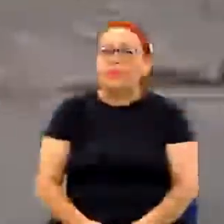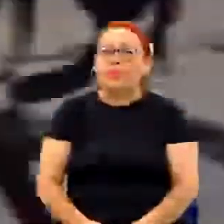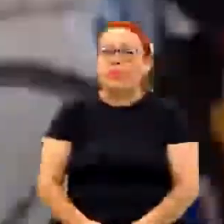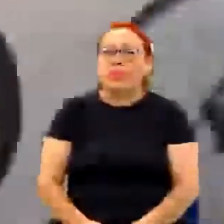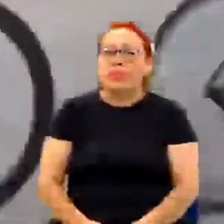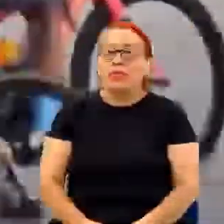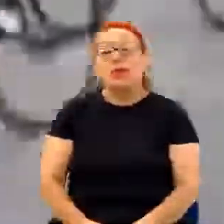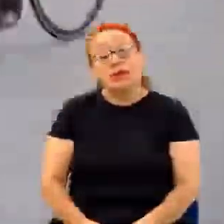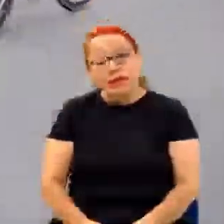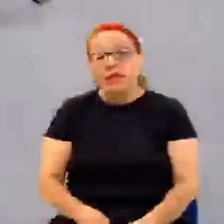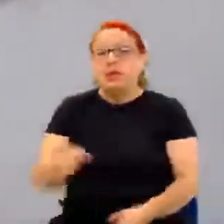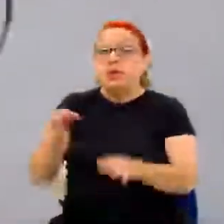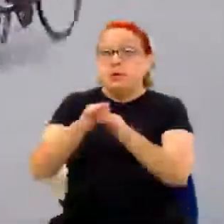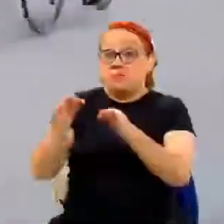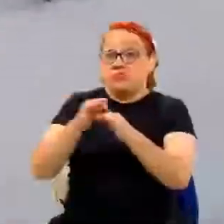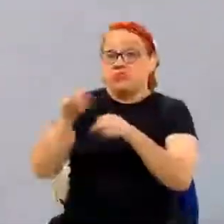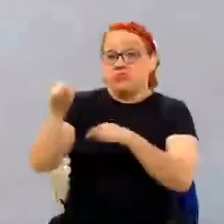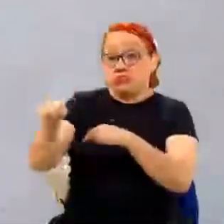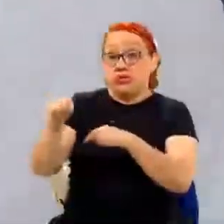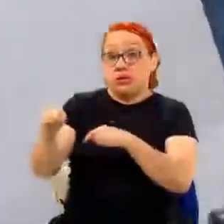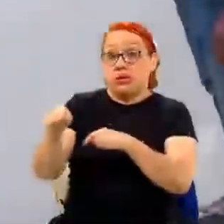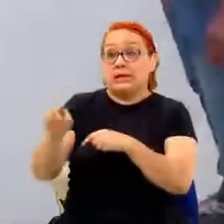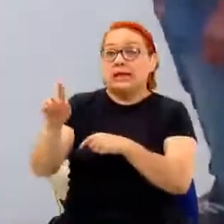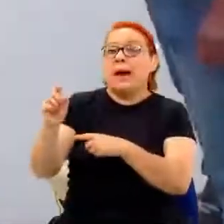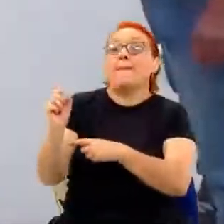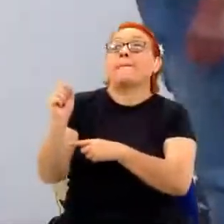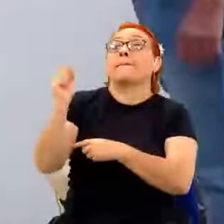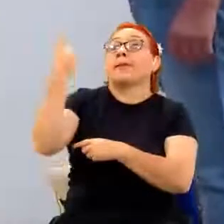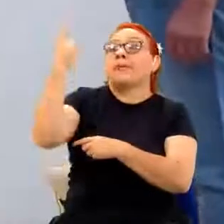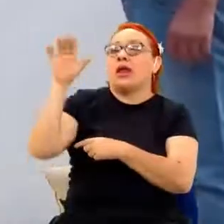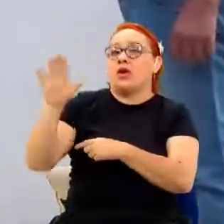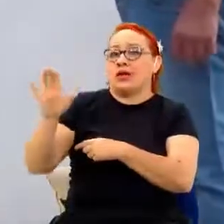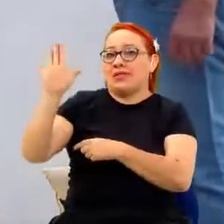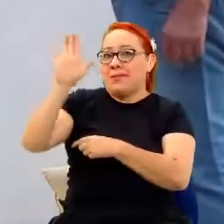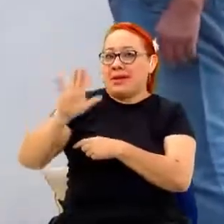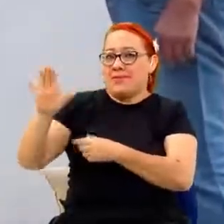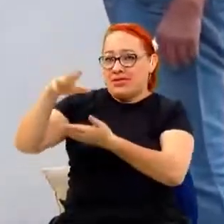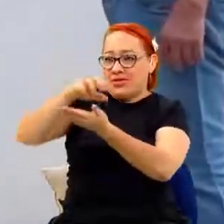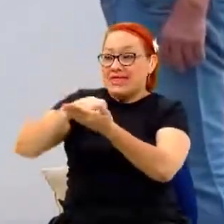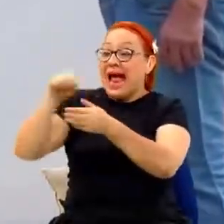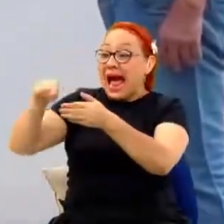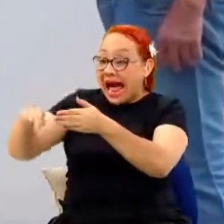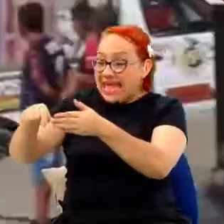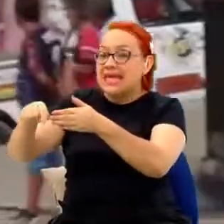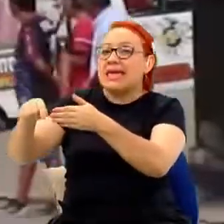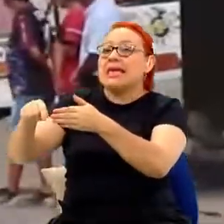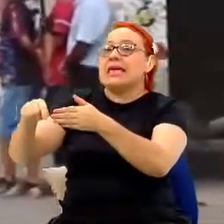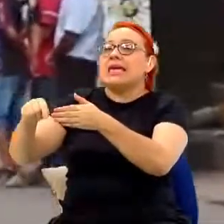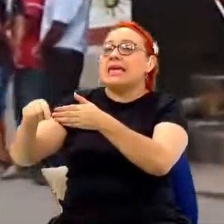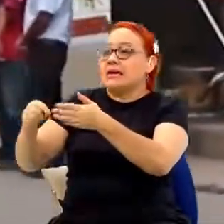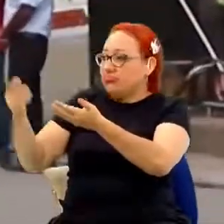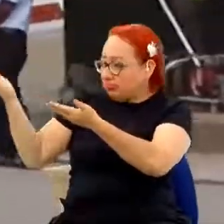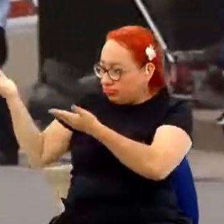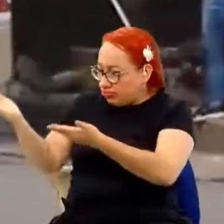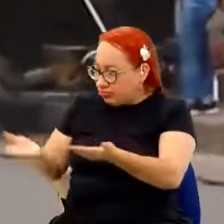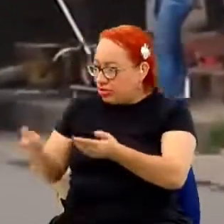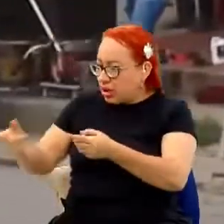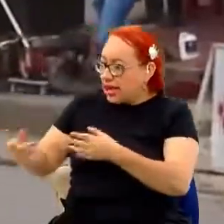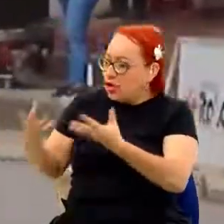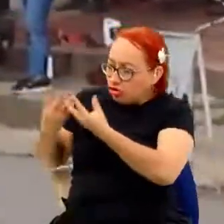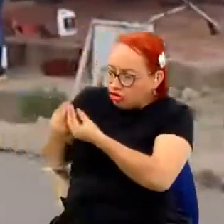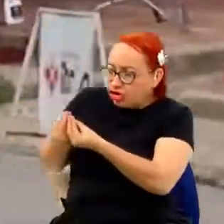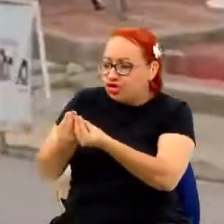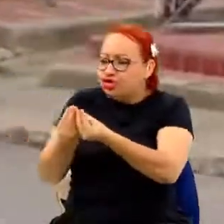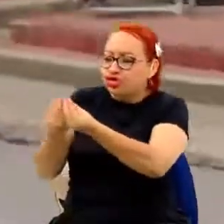Aunque el municipio de Puente Nacional es el primero en el departamento de Santander en recibir la caravana ciclística de la Vuelta